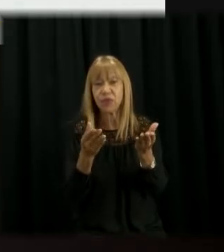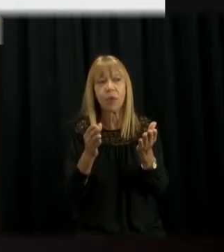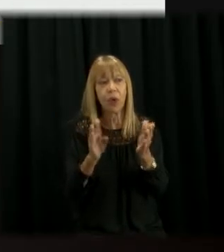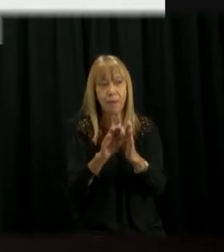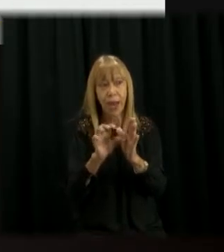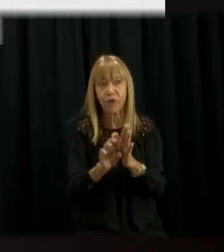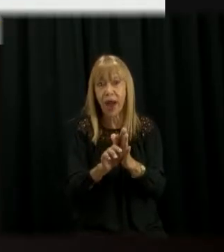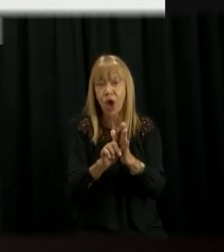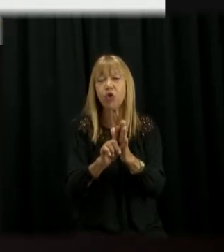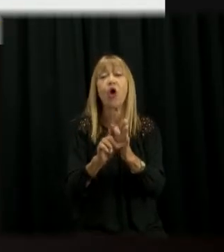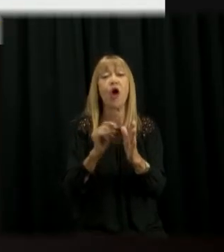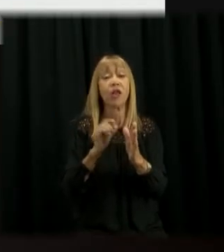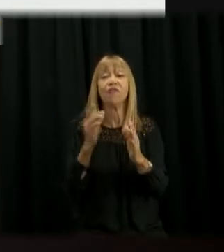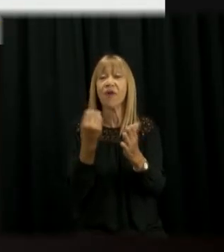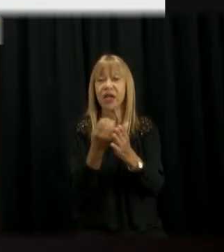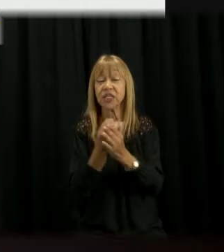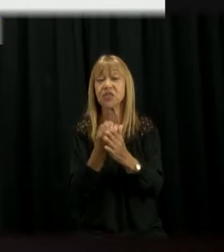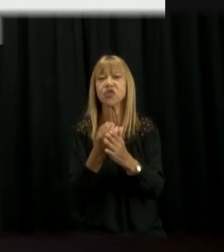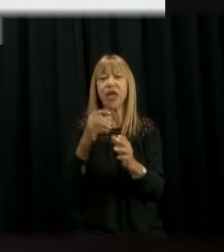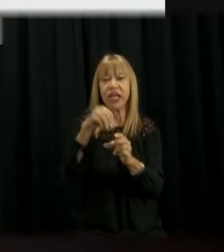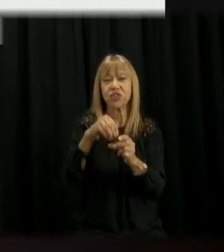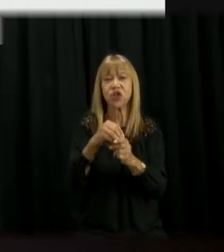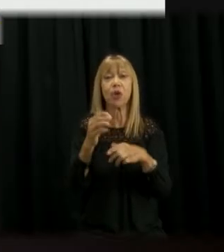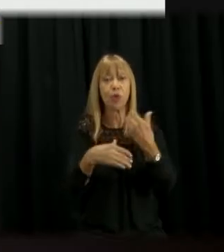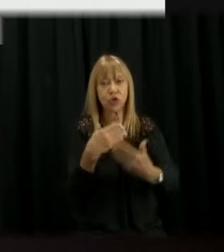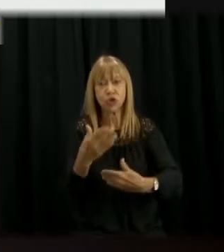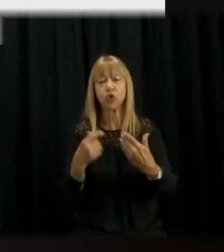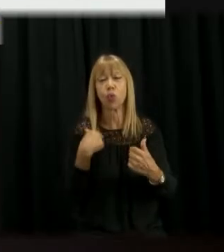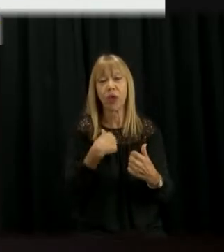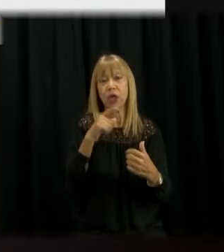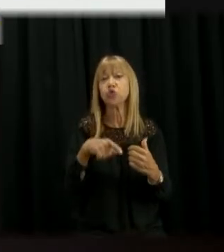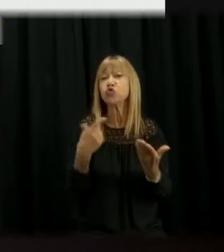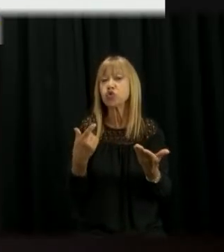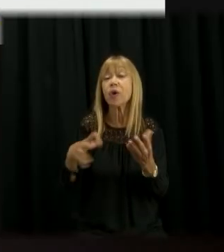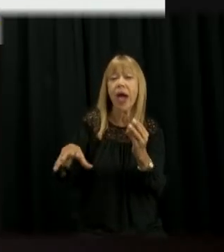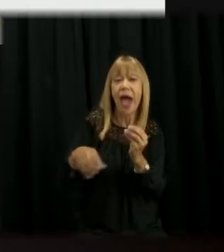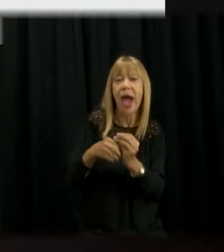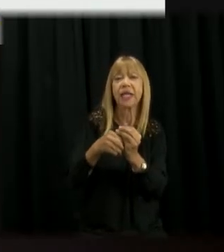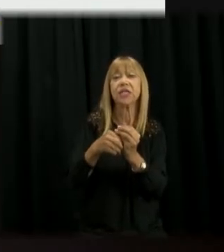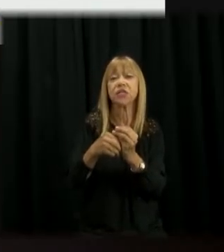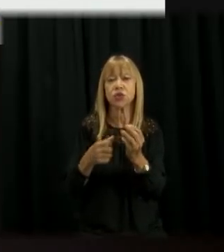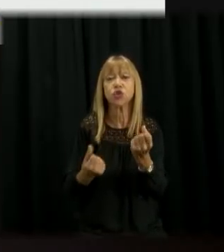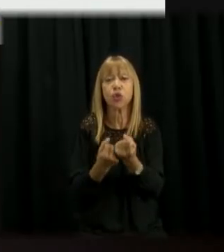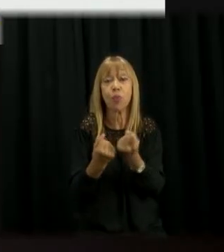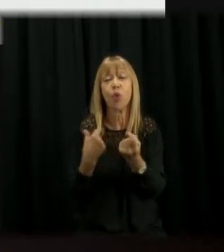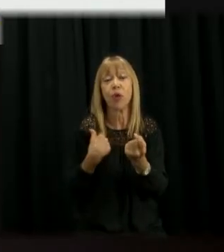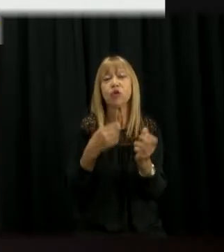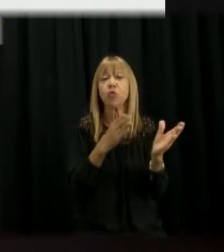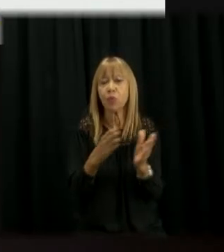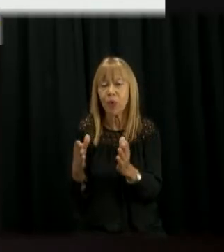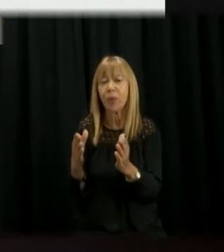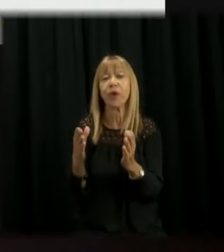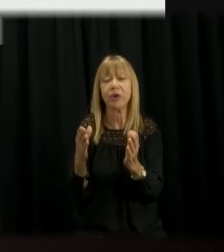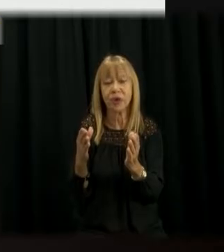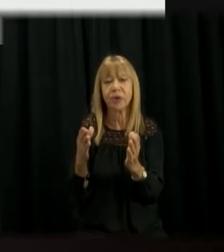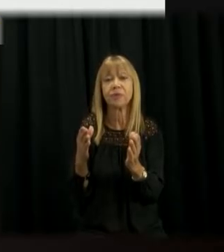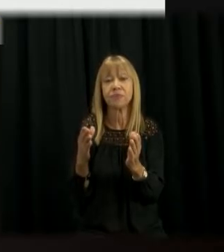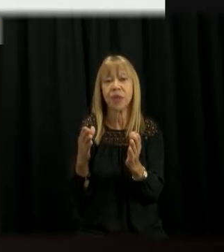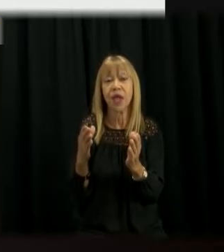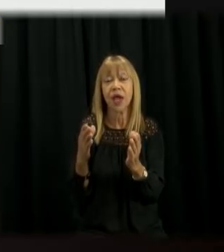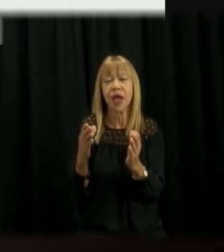Esto le da un trasfondo sobre el estado financiero en cuanto a procedimientos. Tenemos que tener apoyo de auditoría,